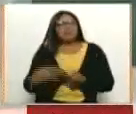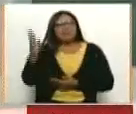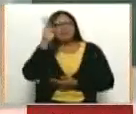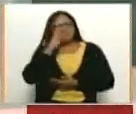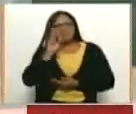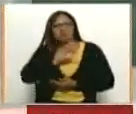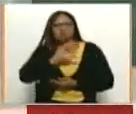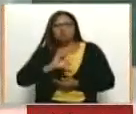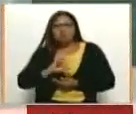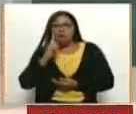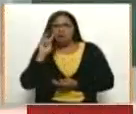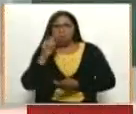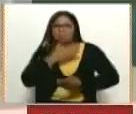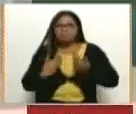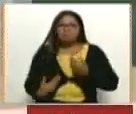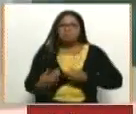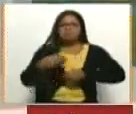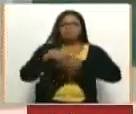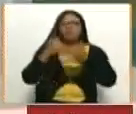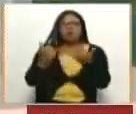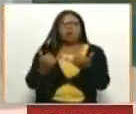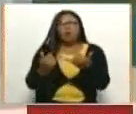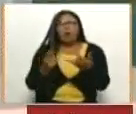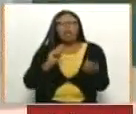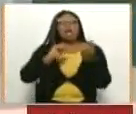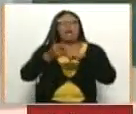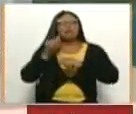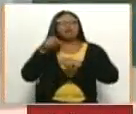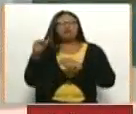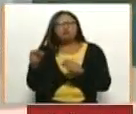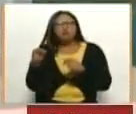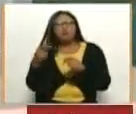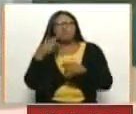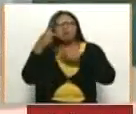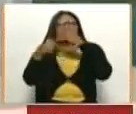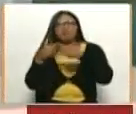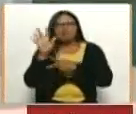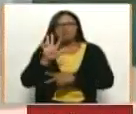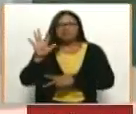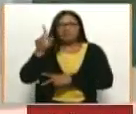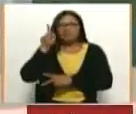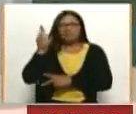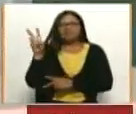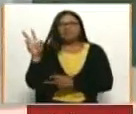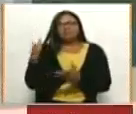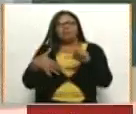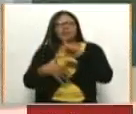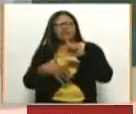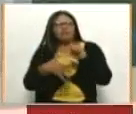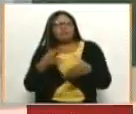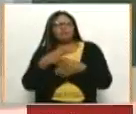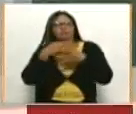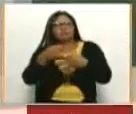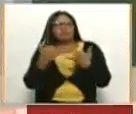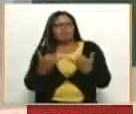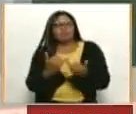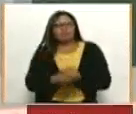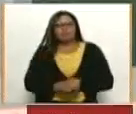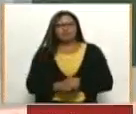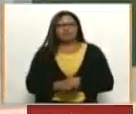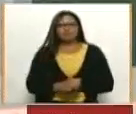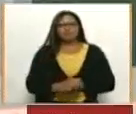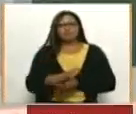Silva, a la presidencia, ¿hay un cambio geopolítico en América Latina, por ejemplo, con la intención o en el interés, y por